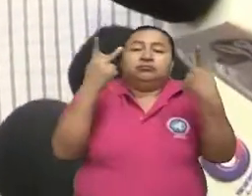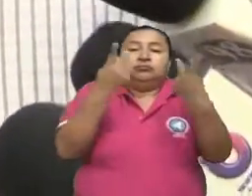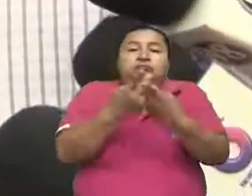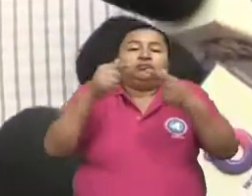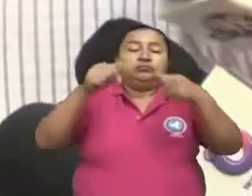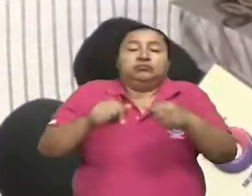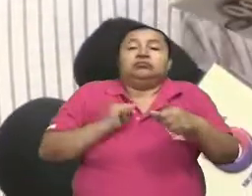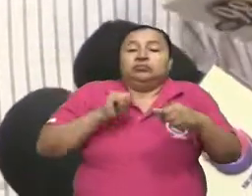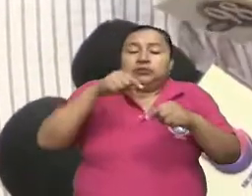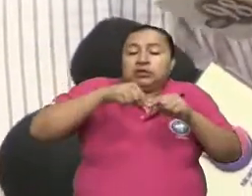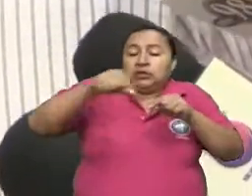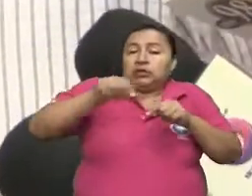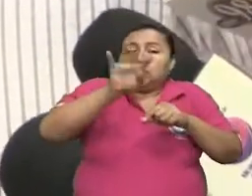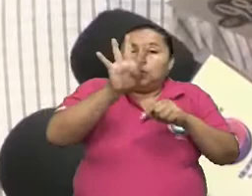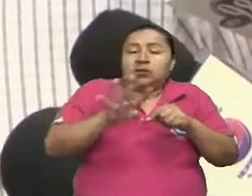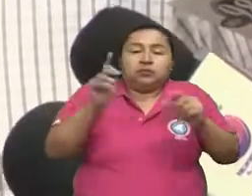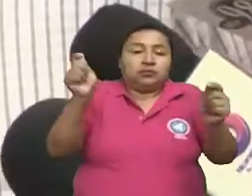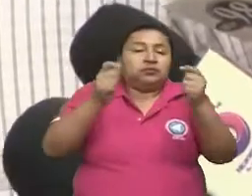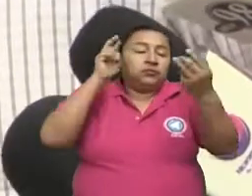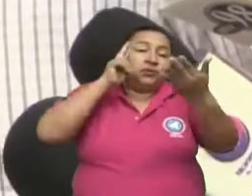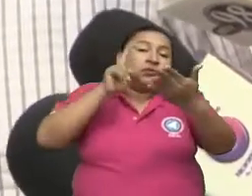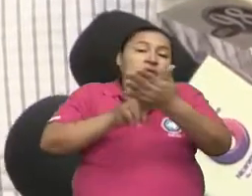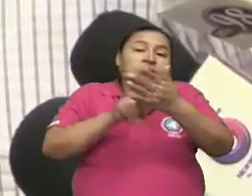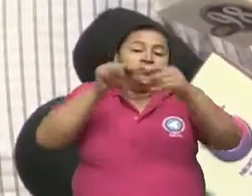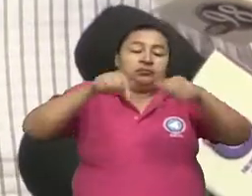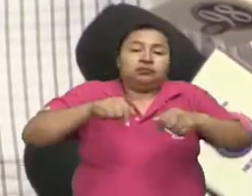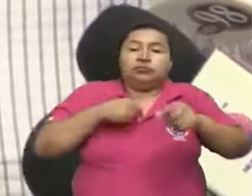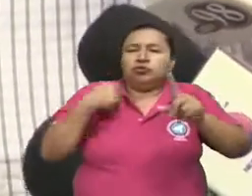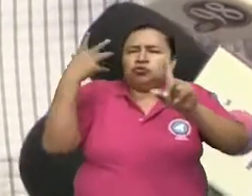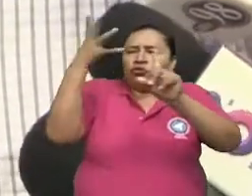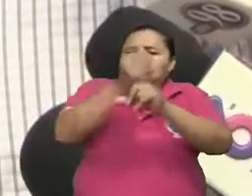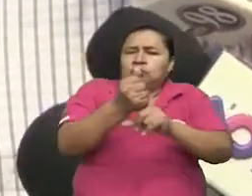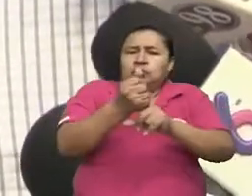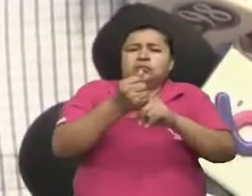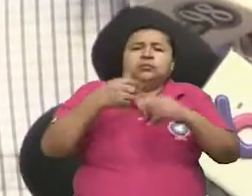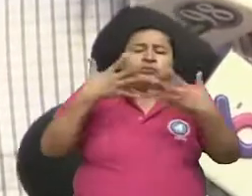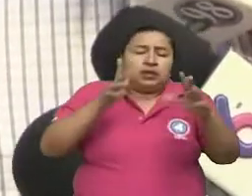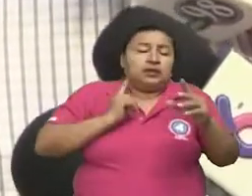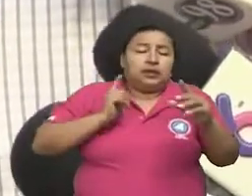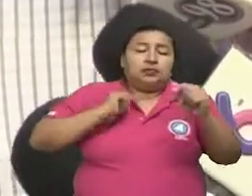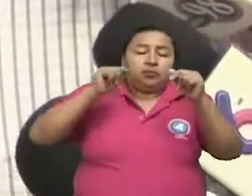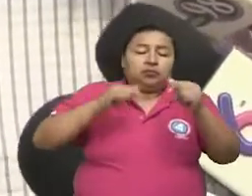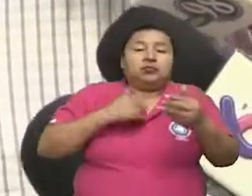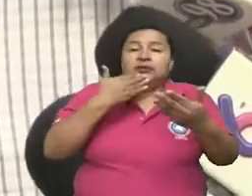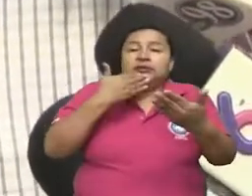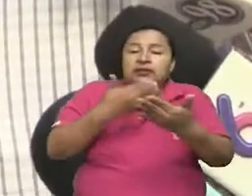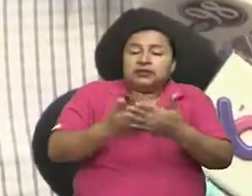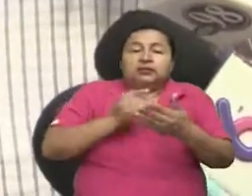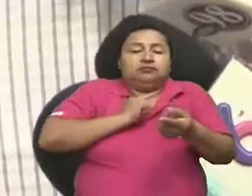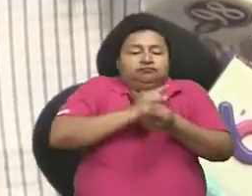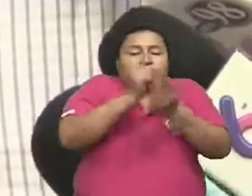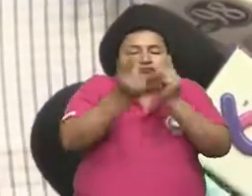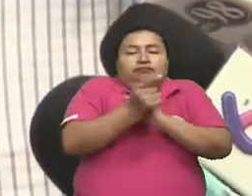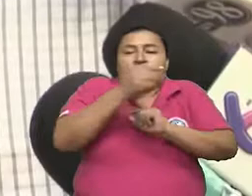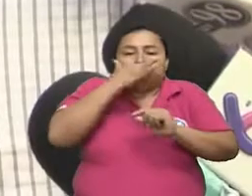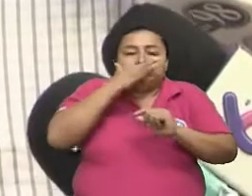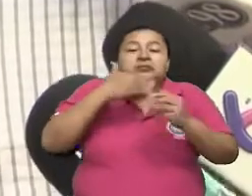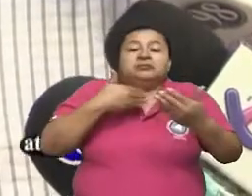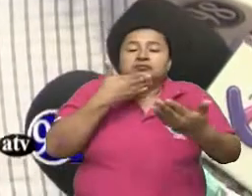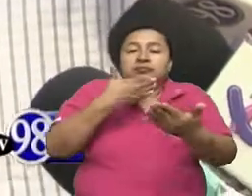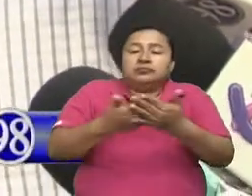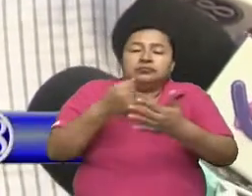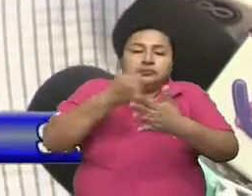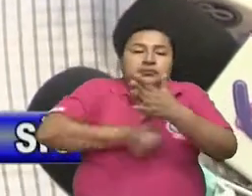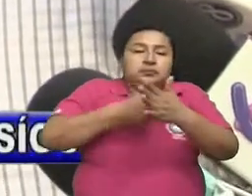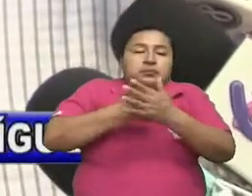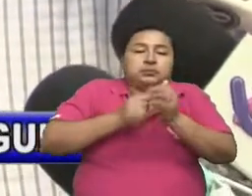Distrito 4. Hoy conmemoramos, ¿verdad?, esos logros que hemos logrado obtener gracias a la revolución y gracias al esfuerzo